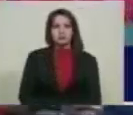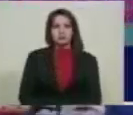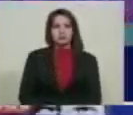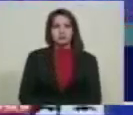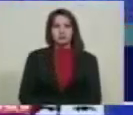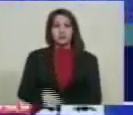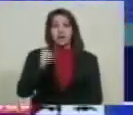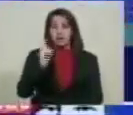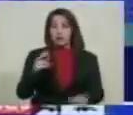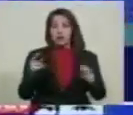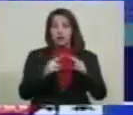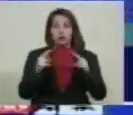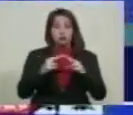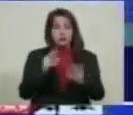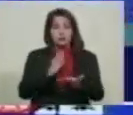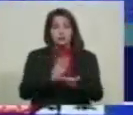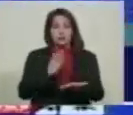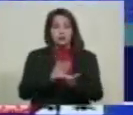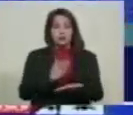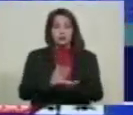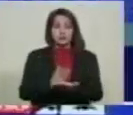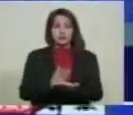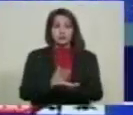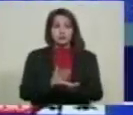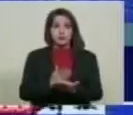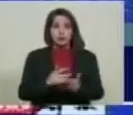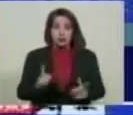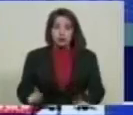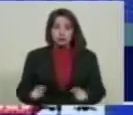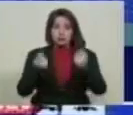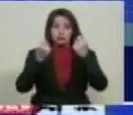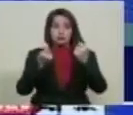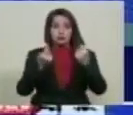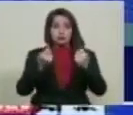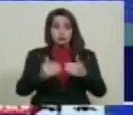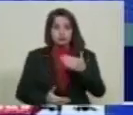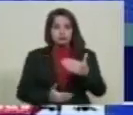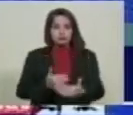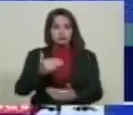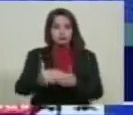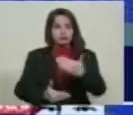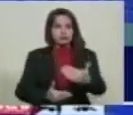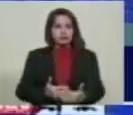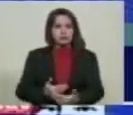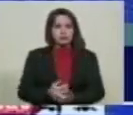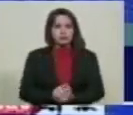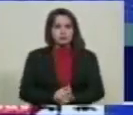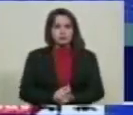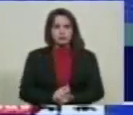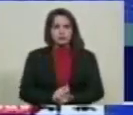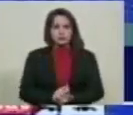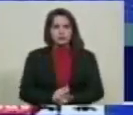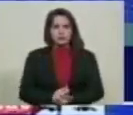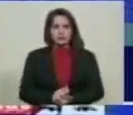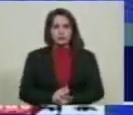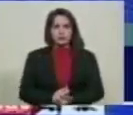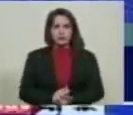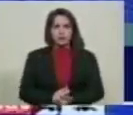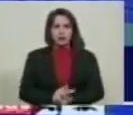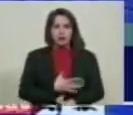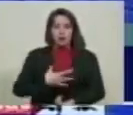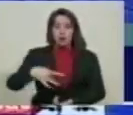Reconocer siempre para superar, para enfrentar. Siempre, siempre, un